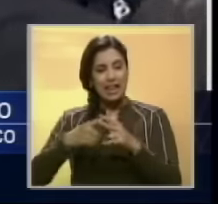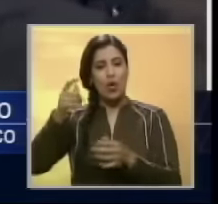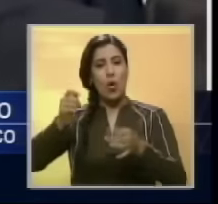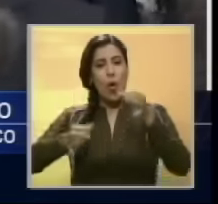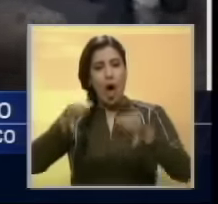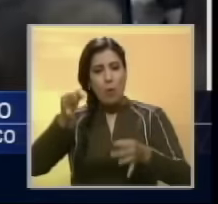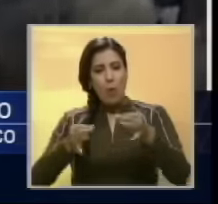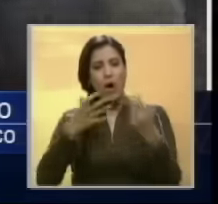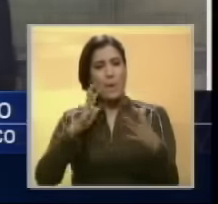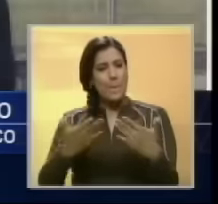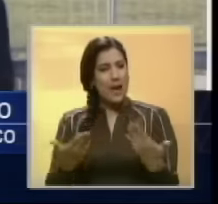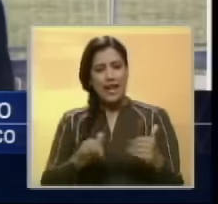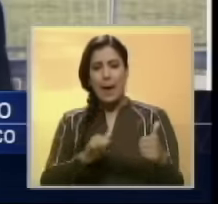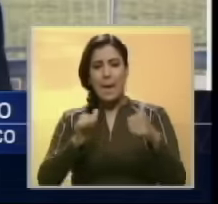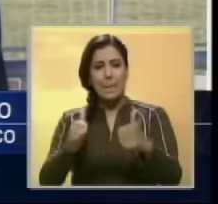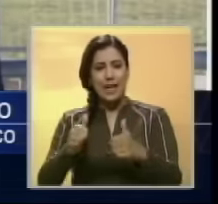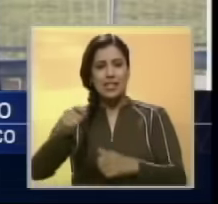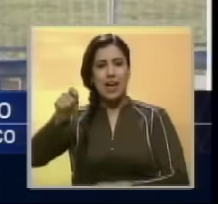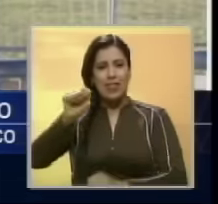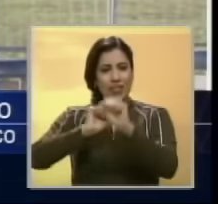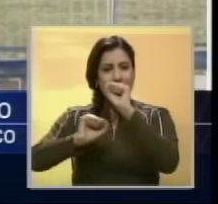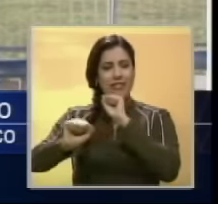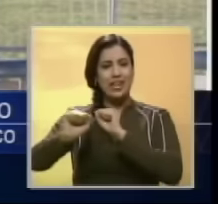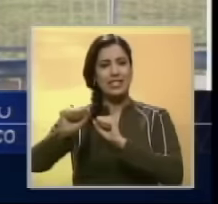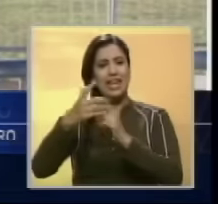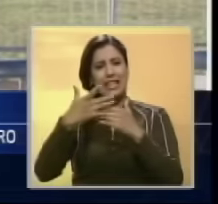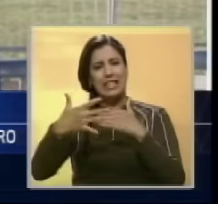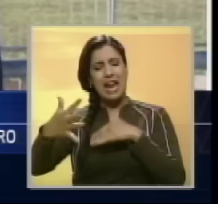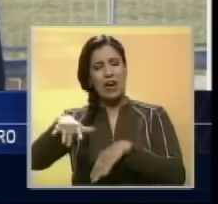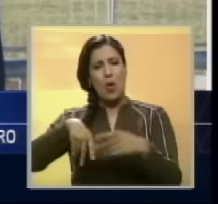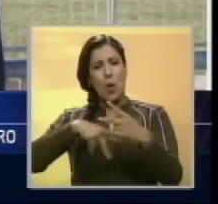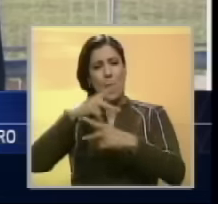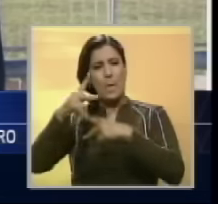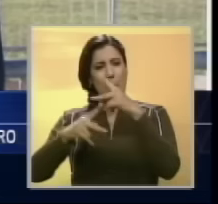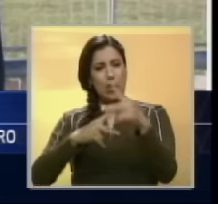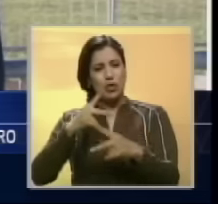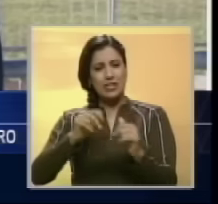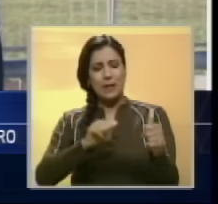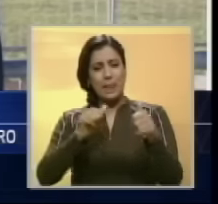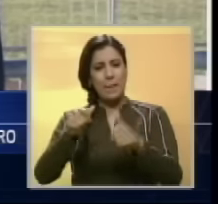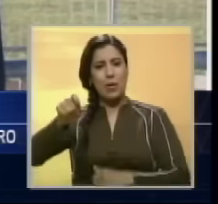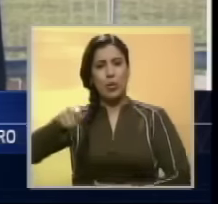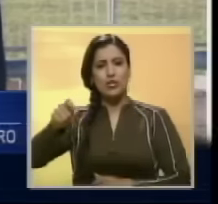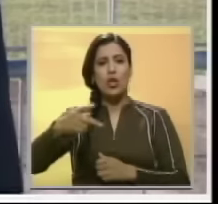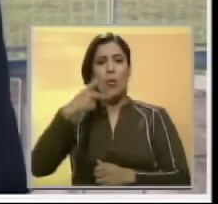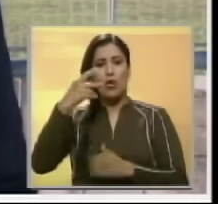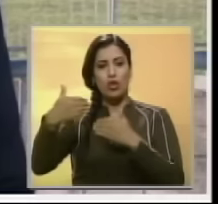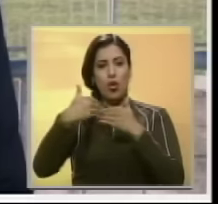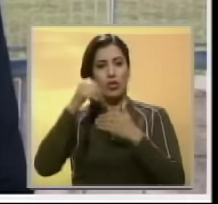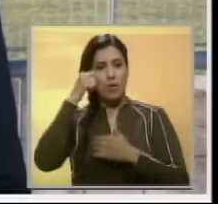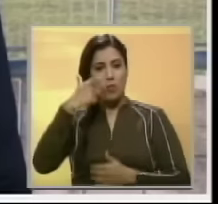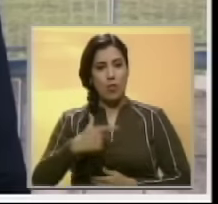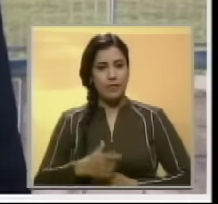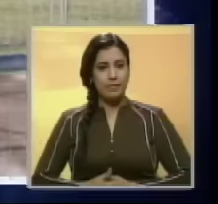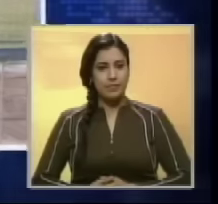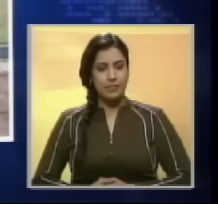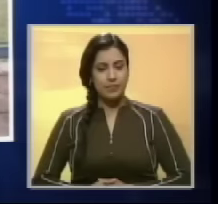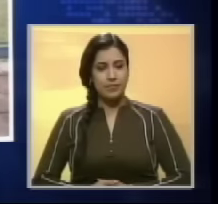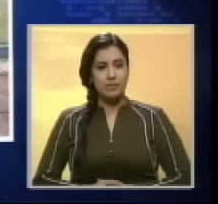jurídicos para iniciar lo que es la etapa de defensa de este largo proceso de de inicio de juicio político contra ella